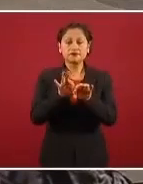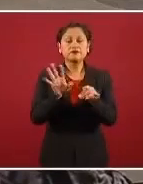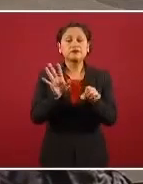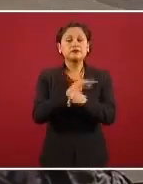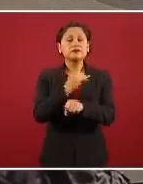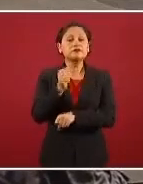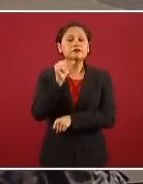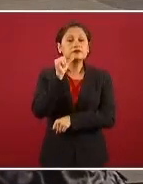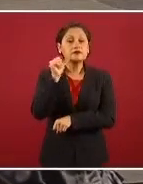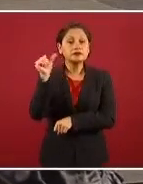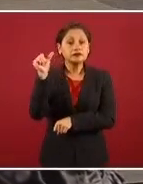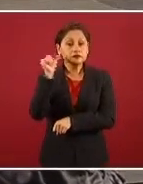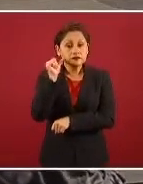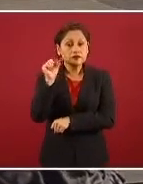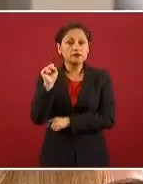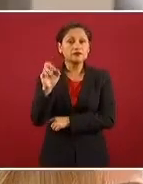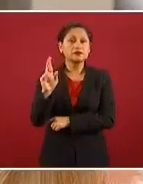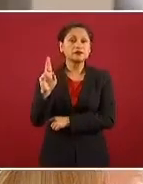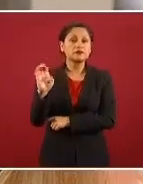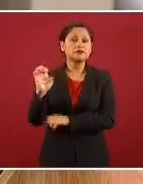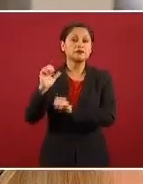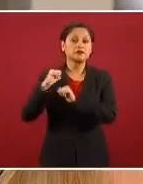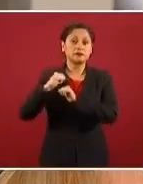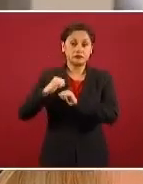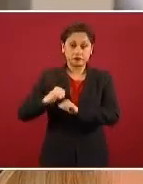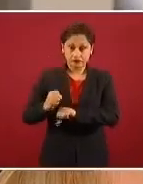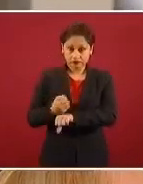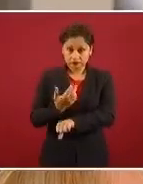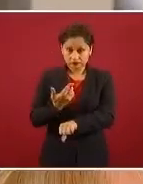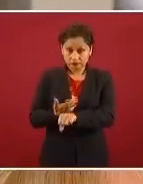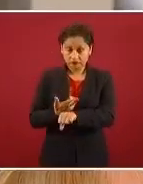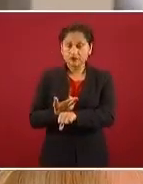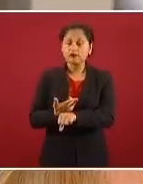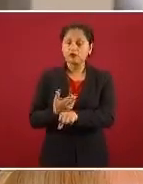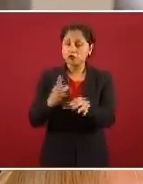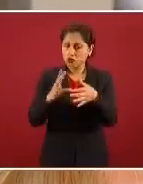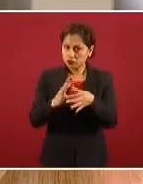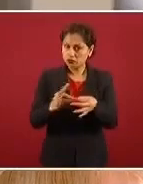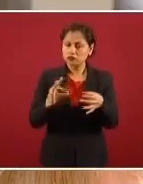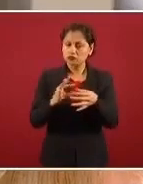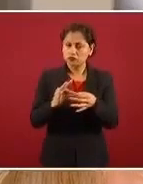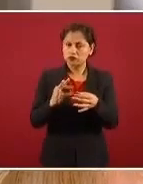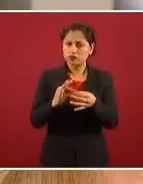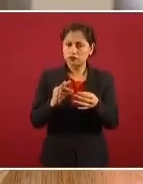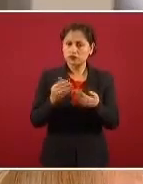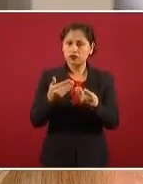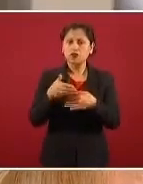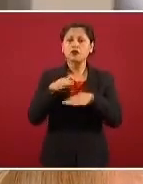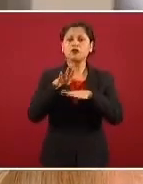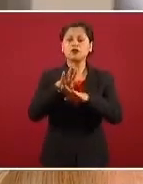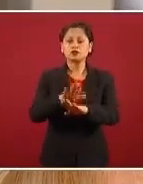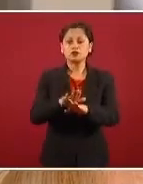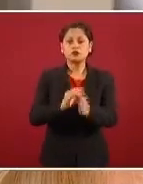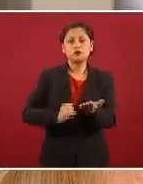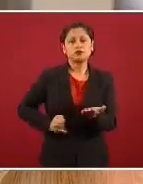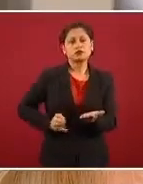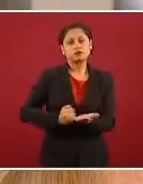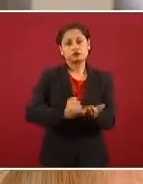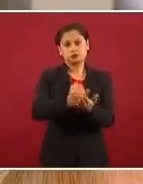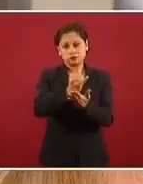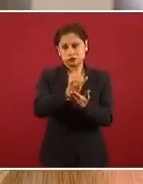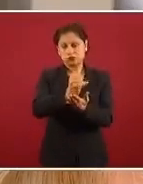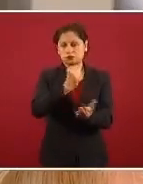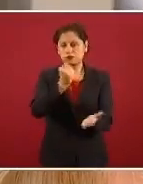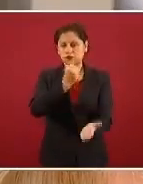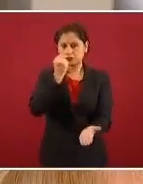el secretario de relaciones exteriores explicó sobre este decreto que esta declaración que